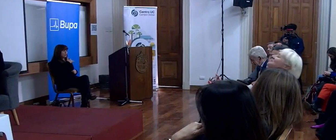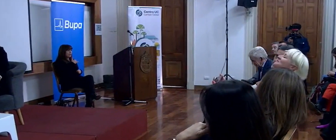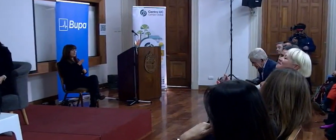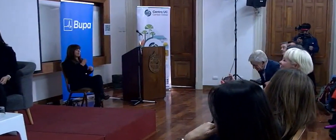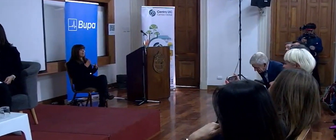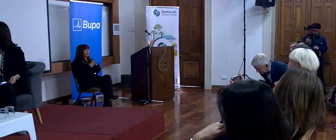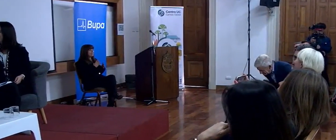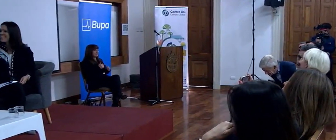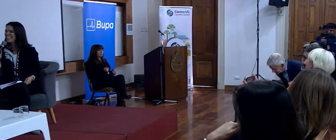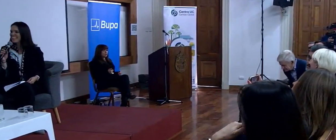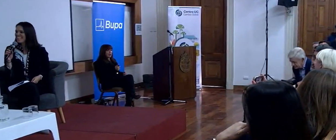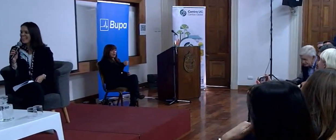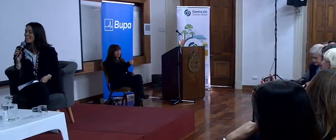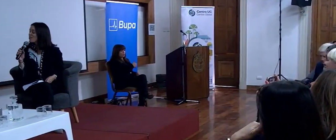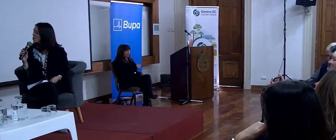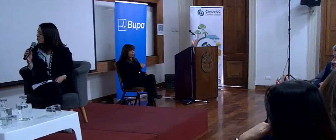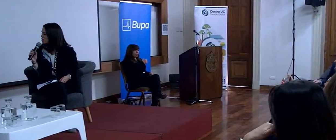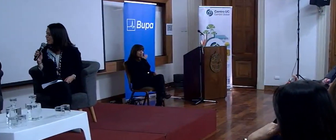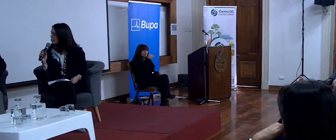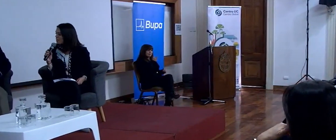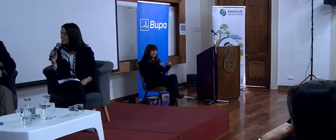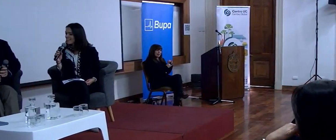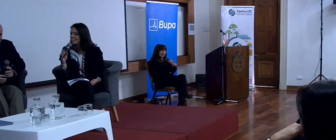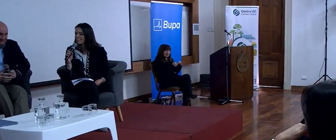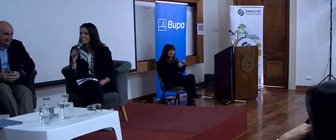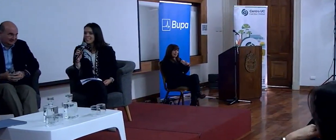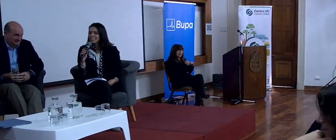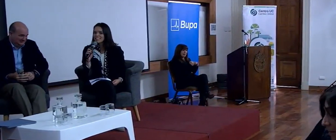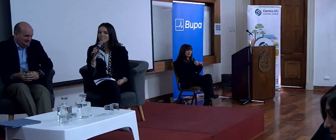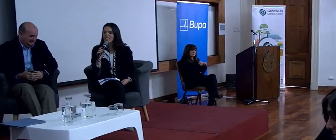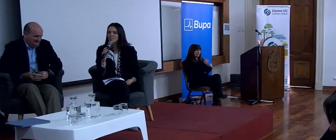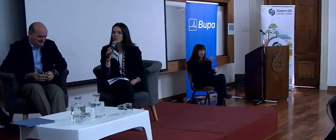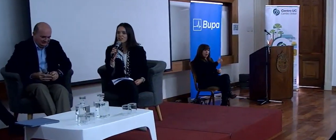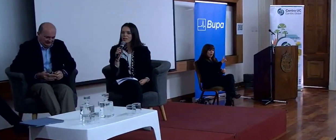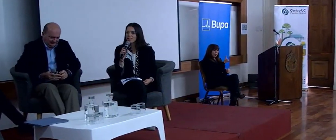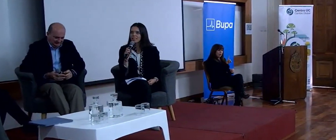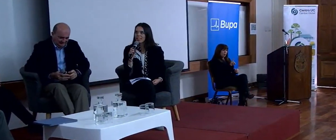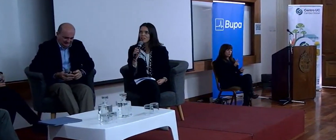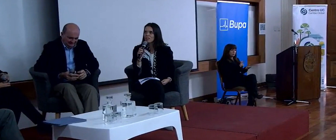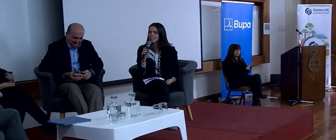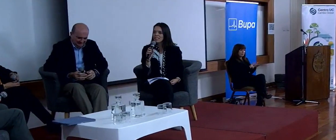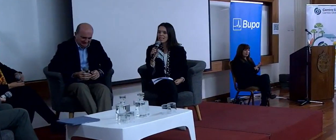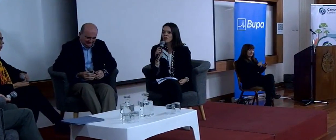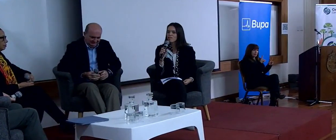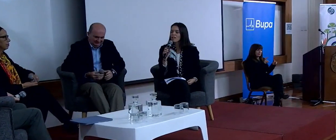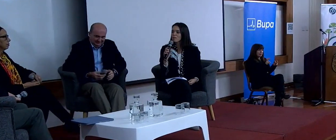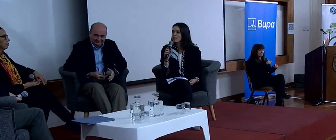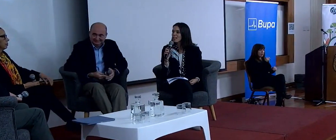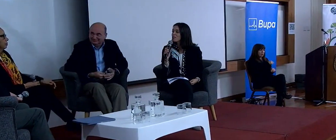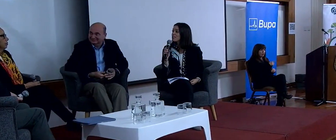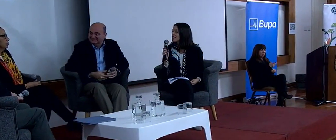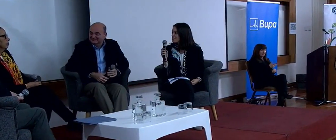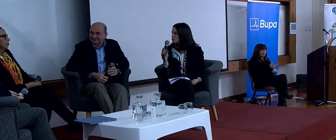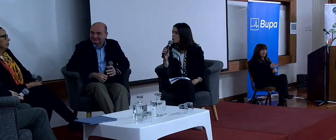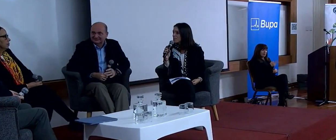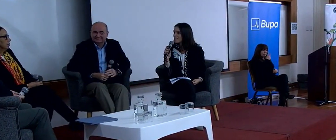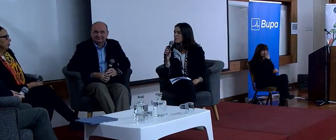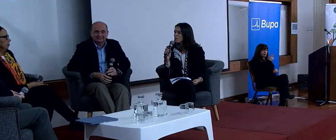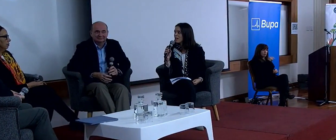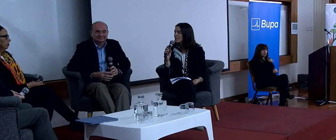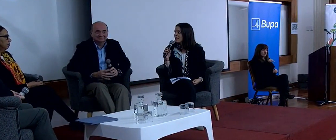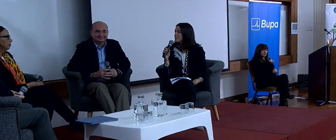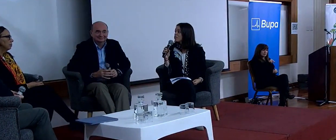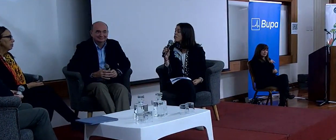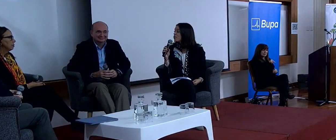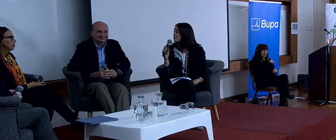y agradecimientos a cada uno de ustedes, porque la verdad que si bien son temas que hoy día los vemos en las noticias, como